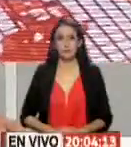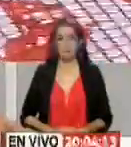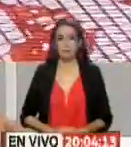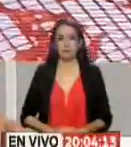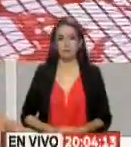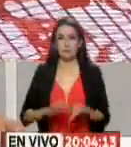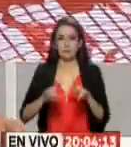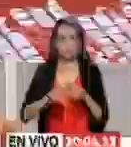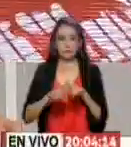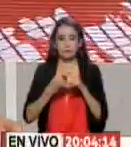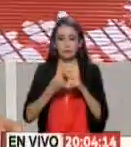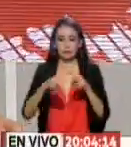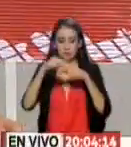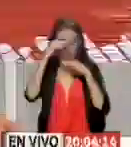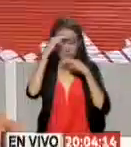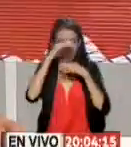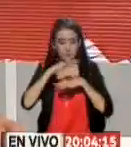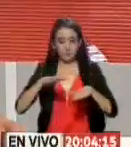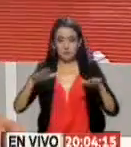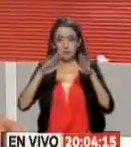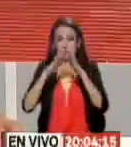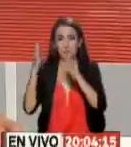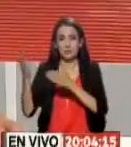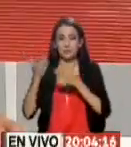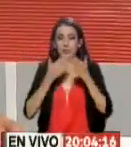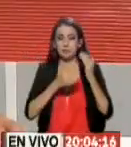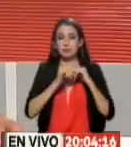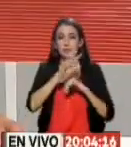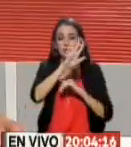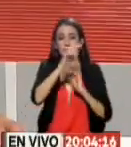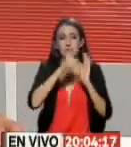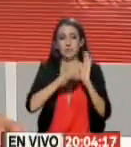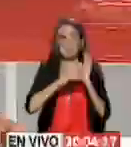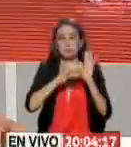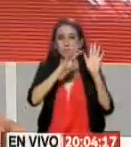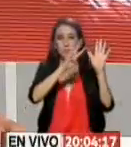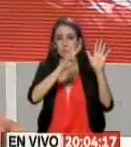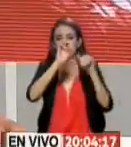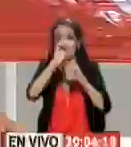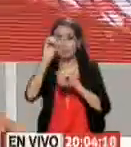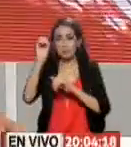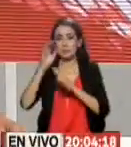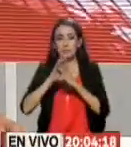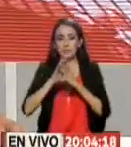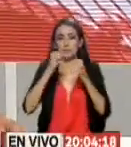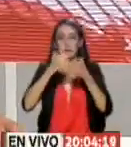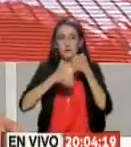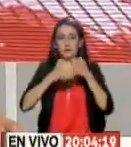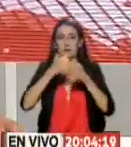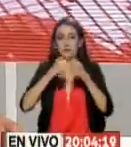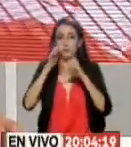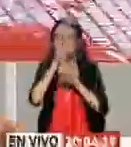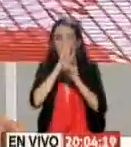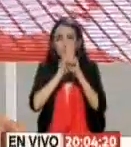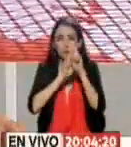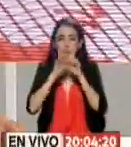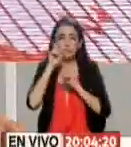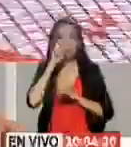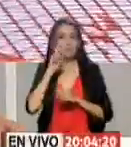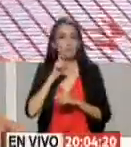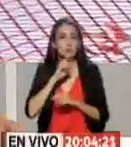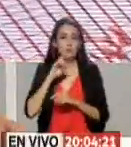Arrancamos con las noticias. Más de 5.900 casos de delitos sexuales contra menores de edad se registraron en el